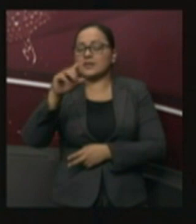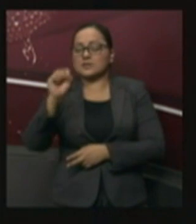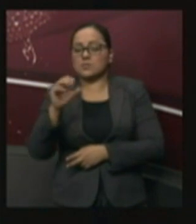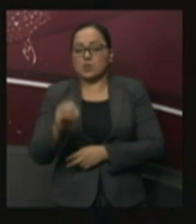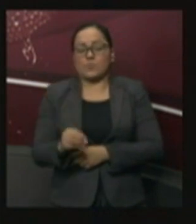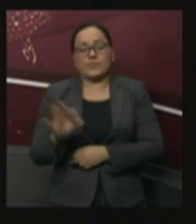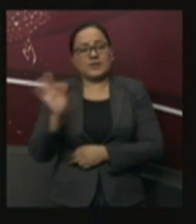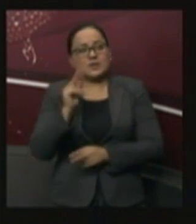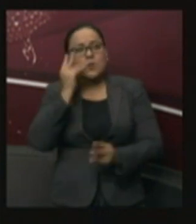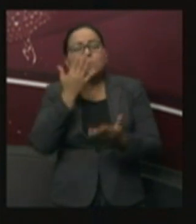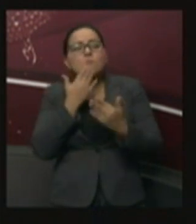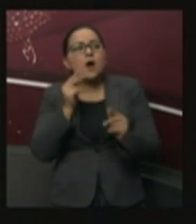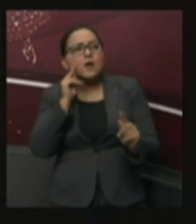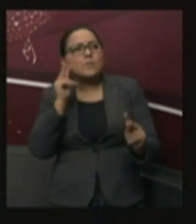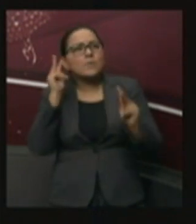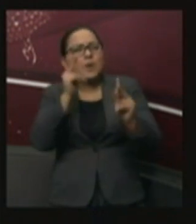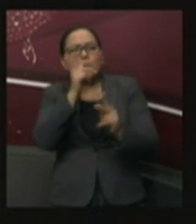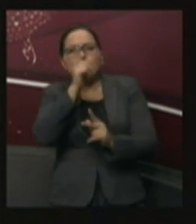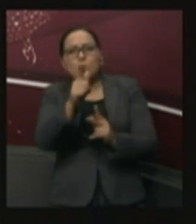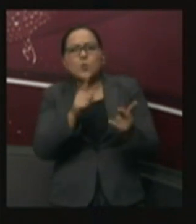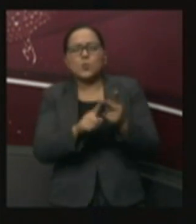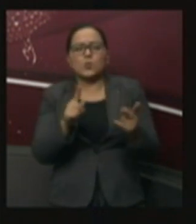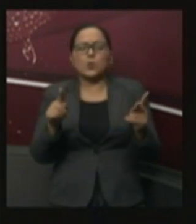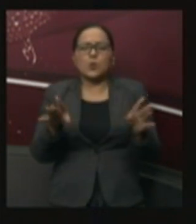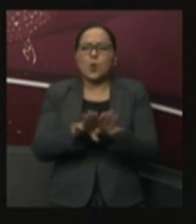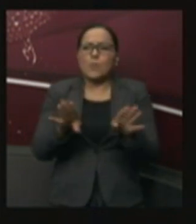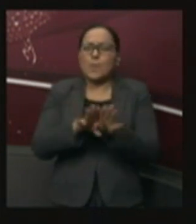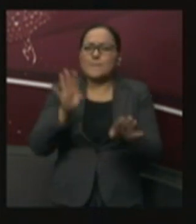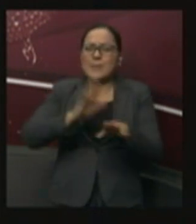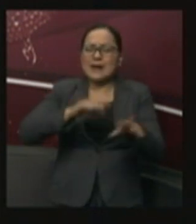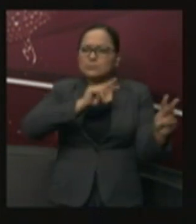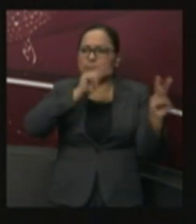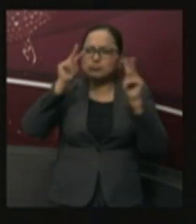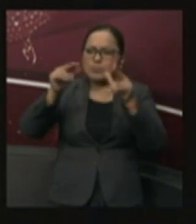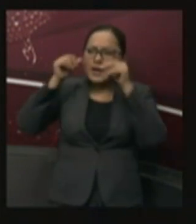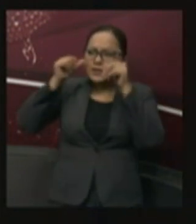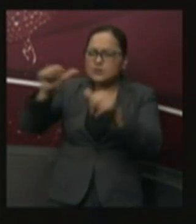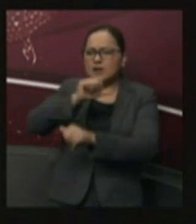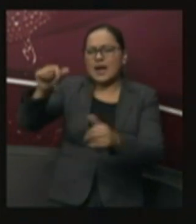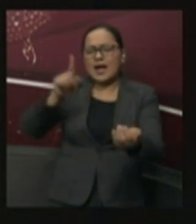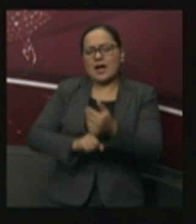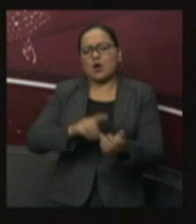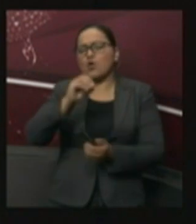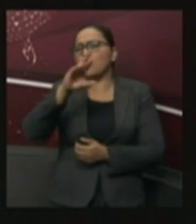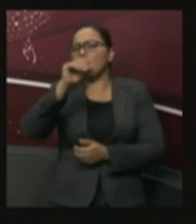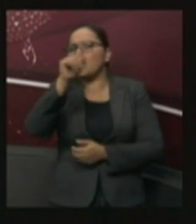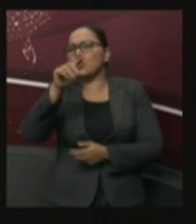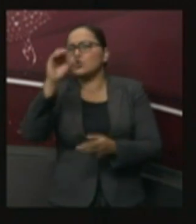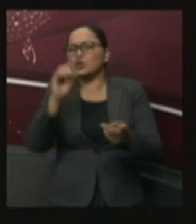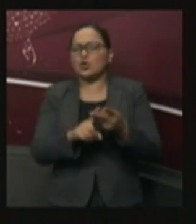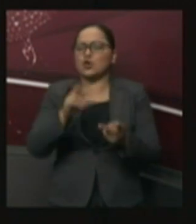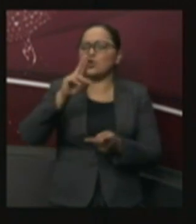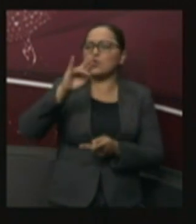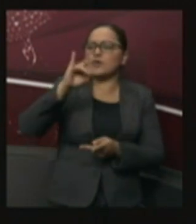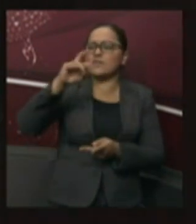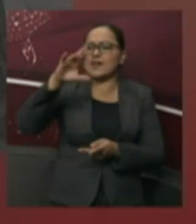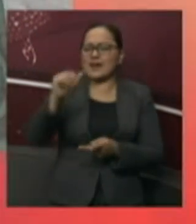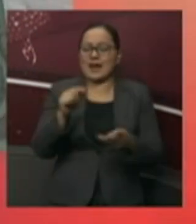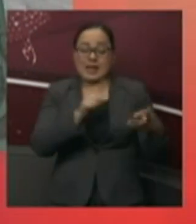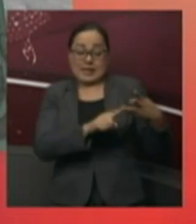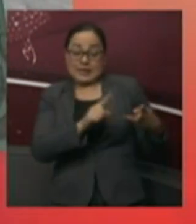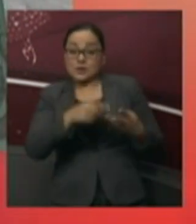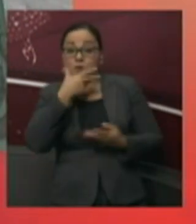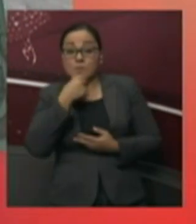los reflectores como los tenemos con Siqueiros, con Orozco, con Rivera. Sí. Chávez Morado se mantiene en un lugar